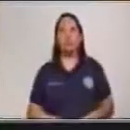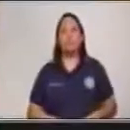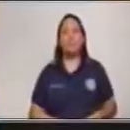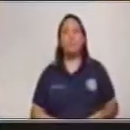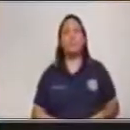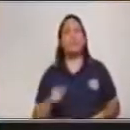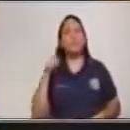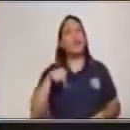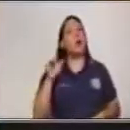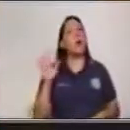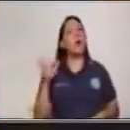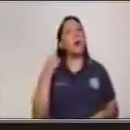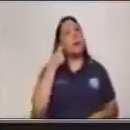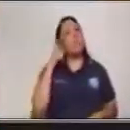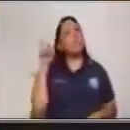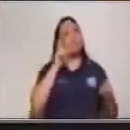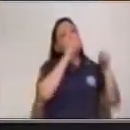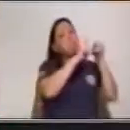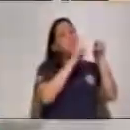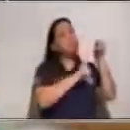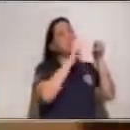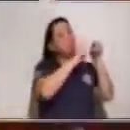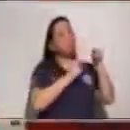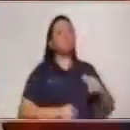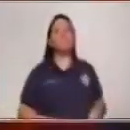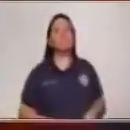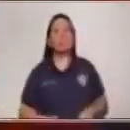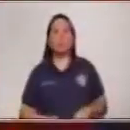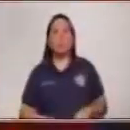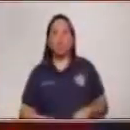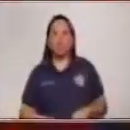Ahora analicemos los divisores de